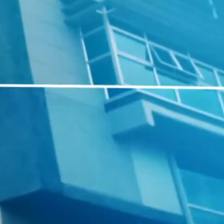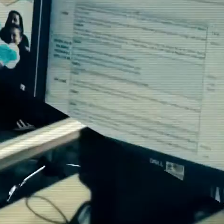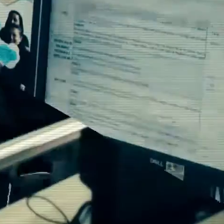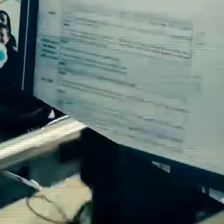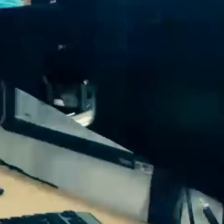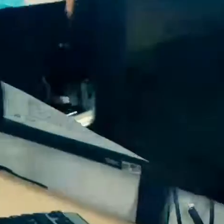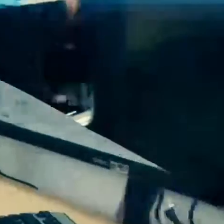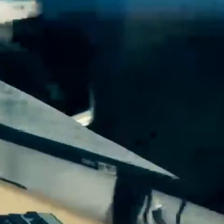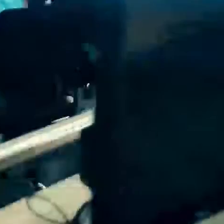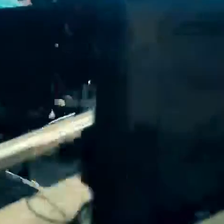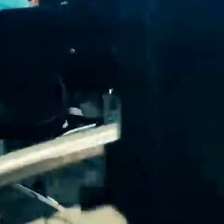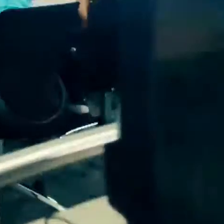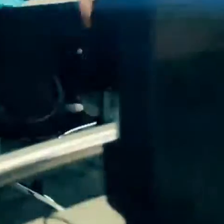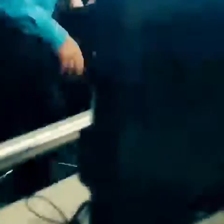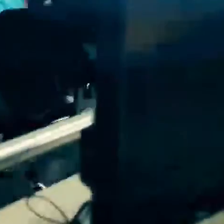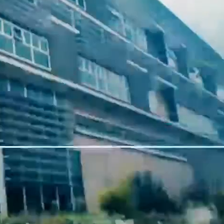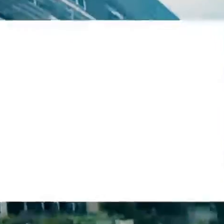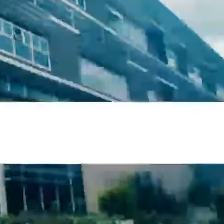Música